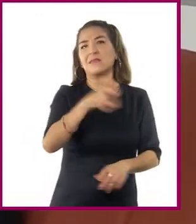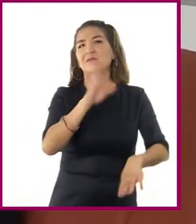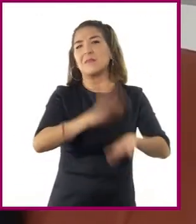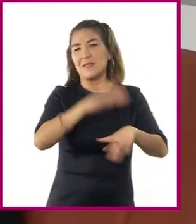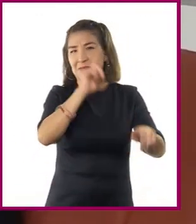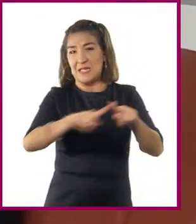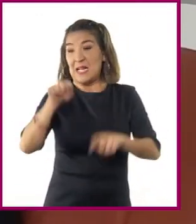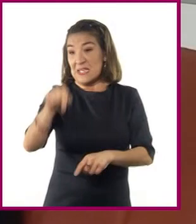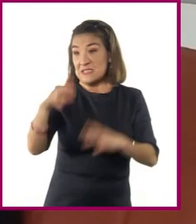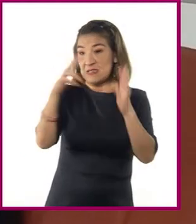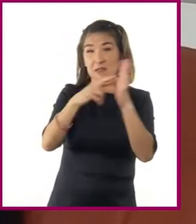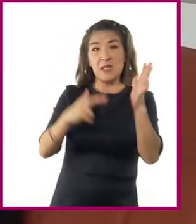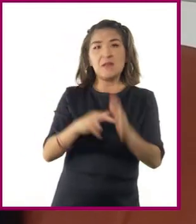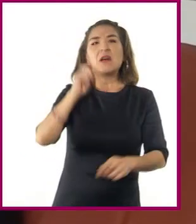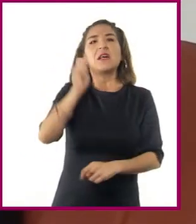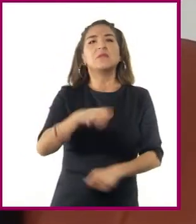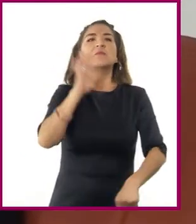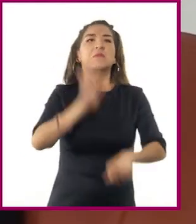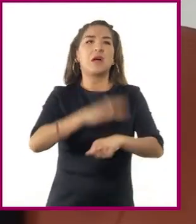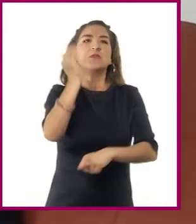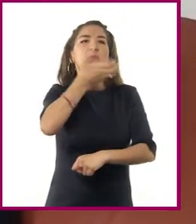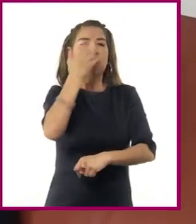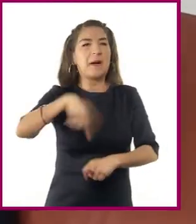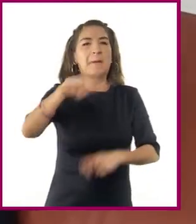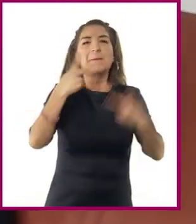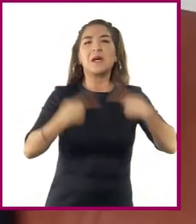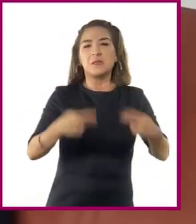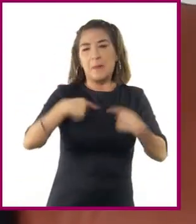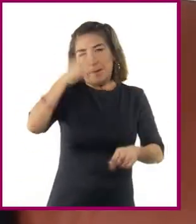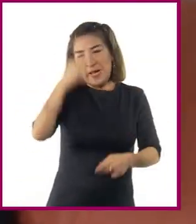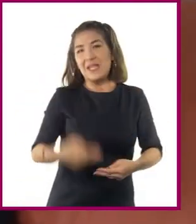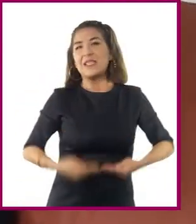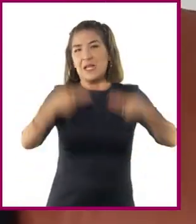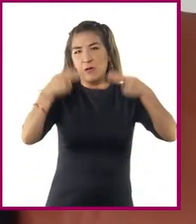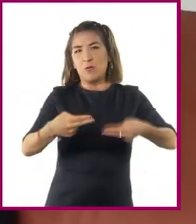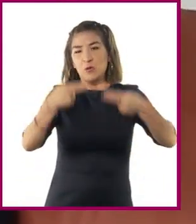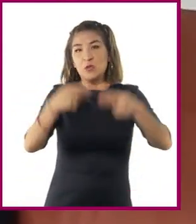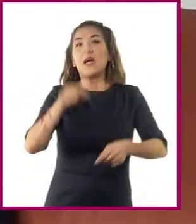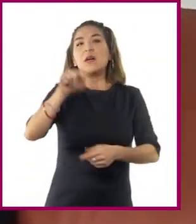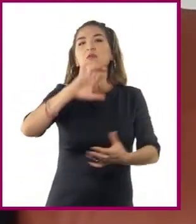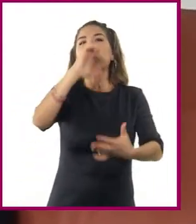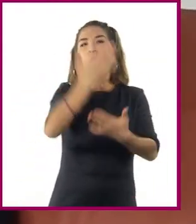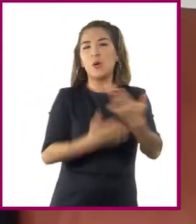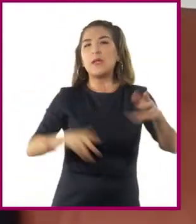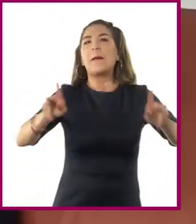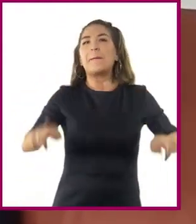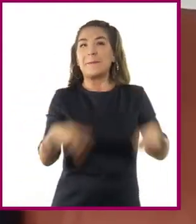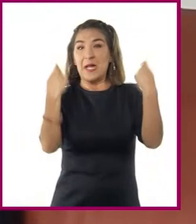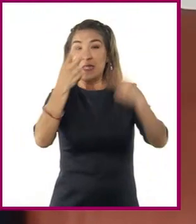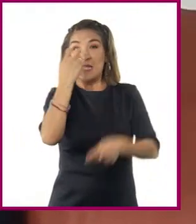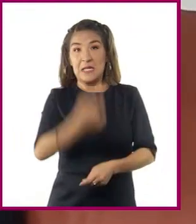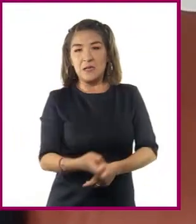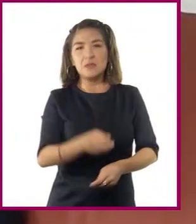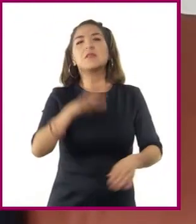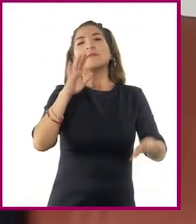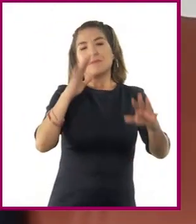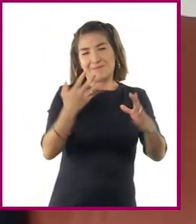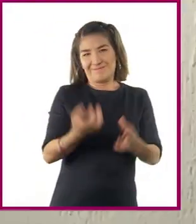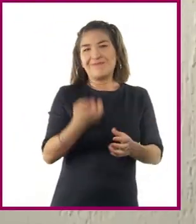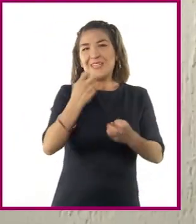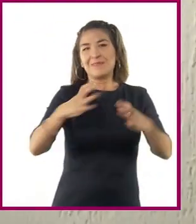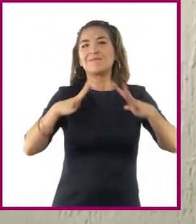Estas reglas surgen de los hábitos que ya tiene la gente para hacer esos negocios, esos contratos y ventas, y es así como nace el